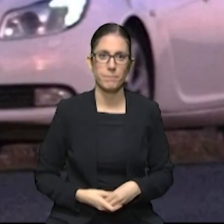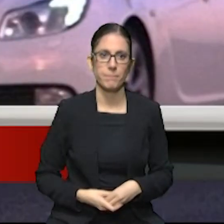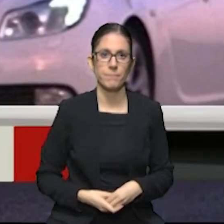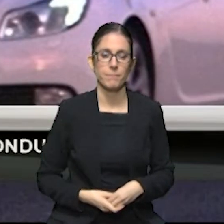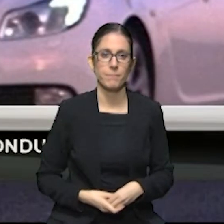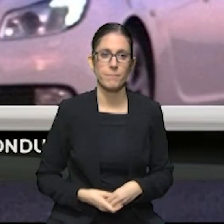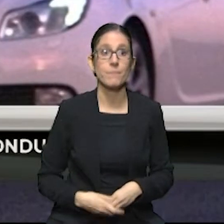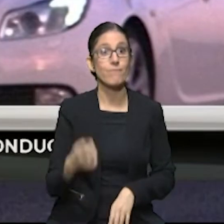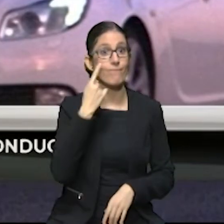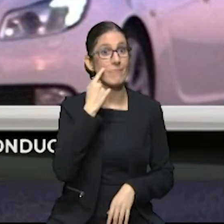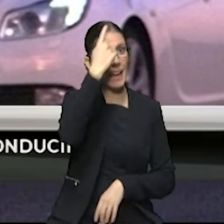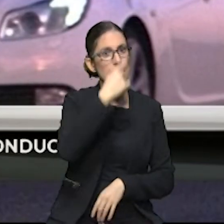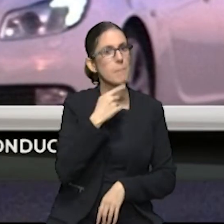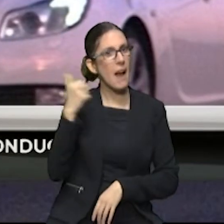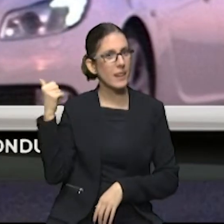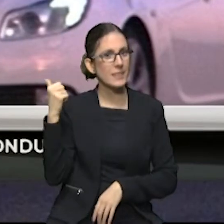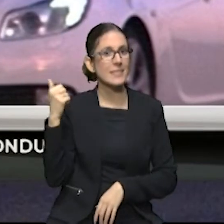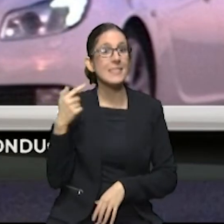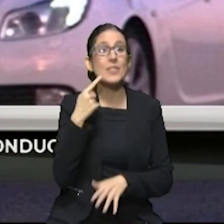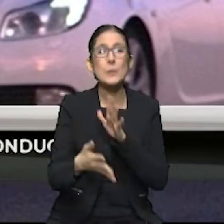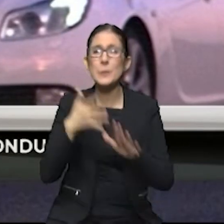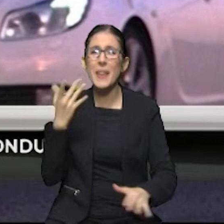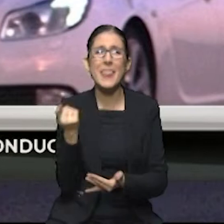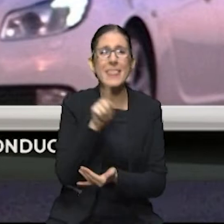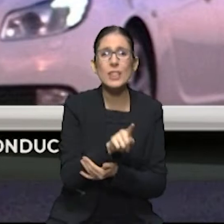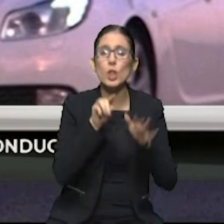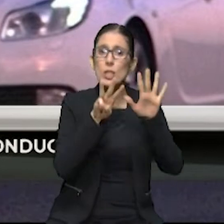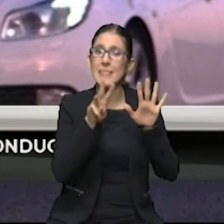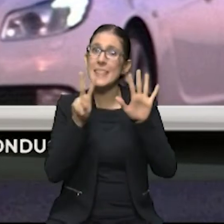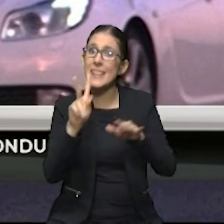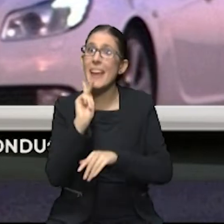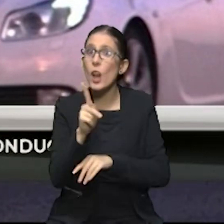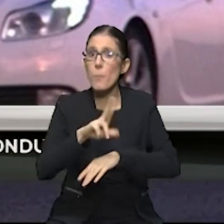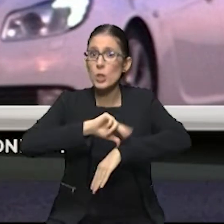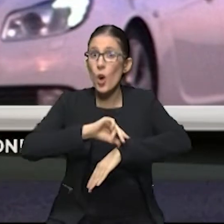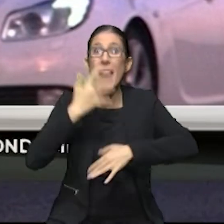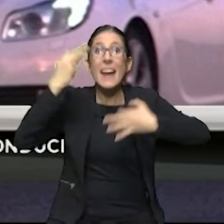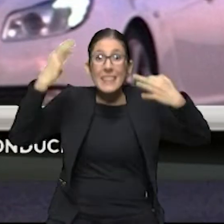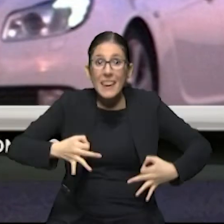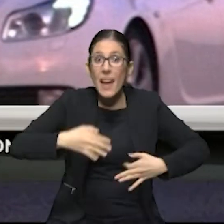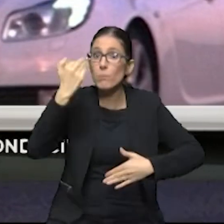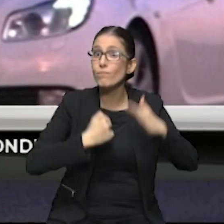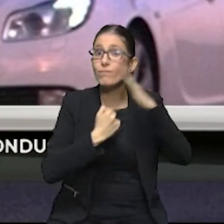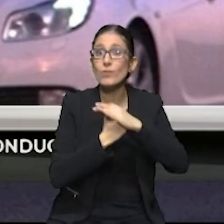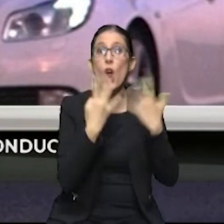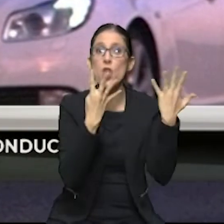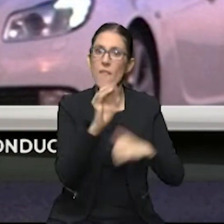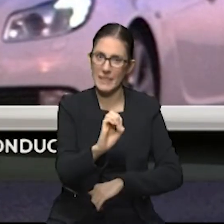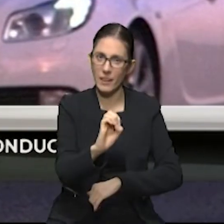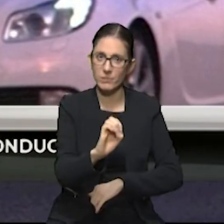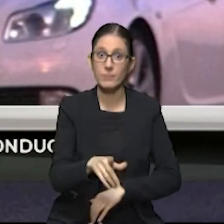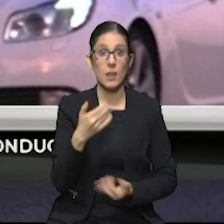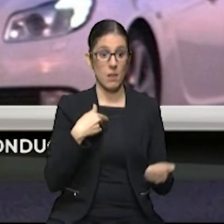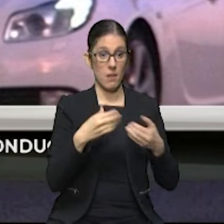Y fíjense en esta otra imagen. Conducía a 187 kilómetros por hora en una vía limitada a 90. Al volante, un hombre de 49 años,